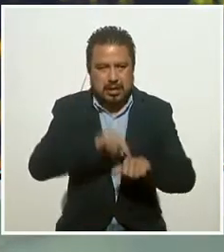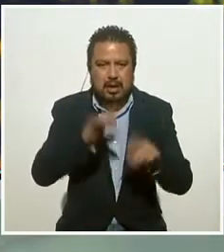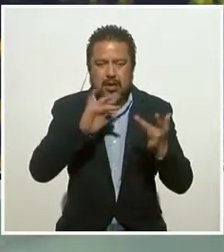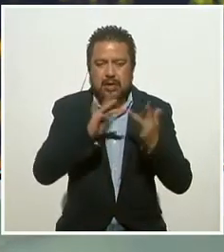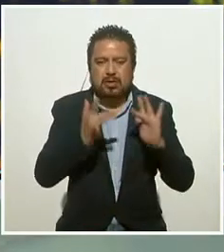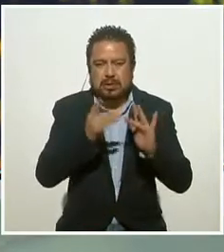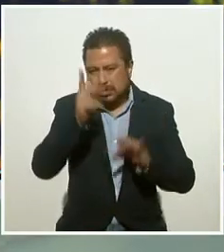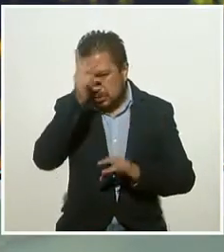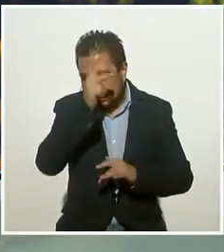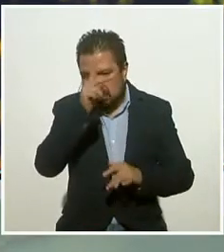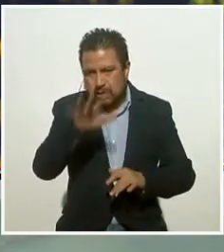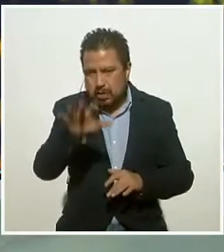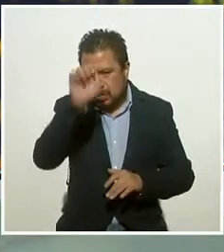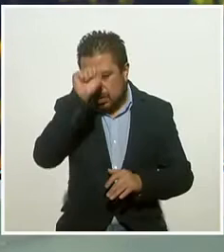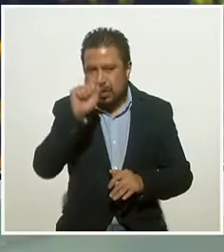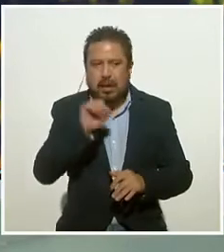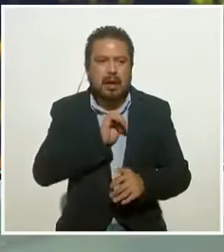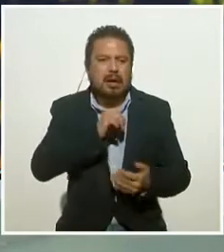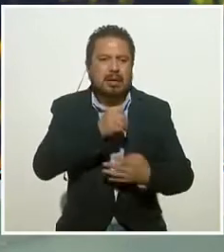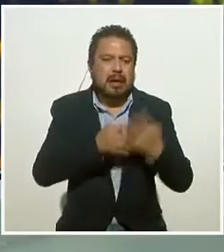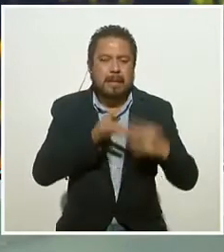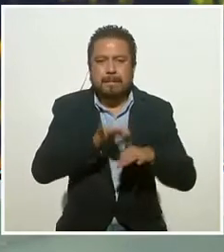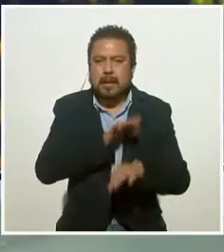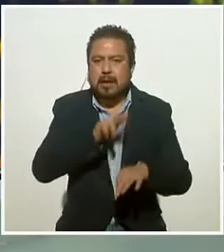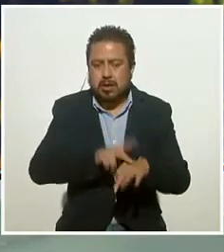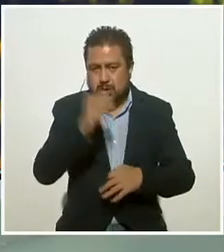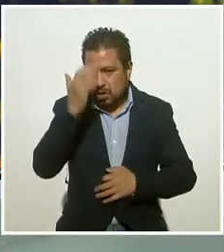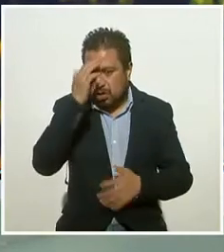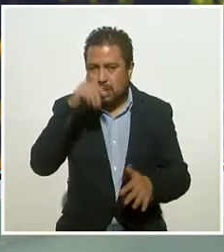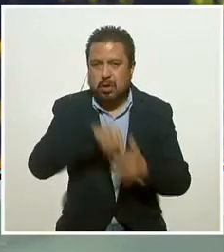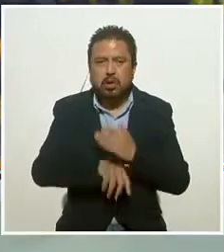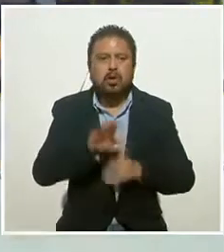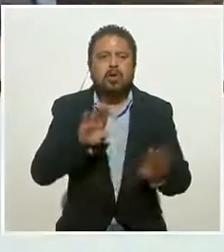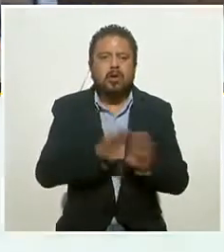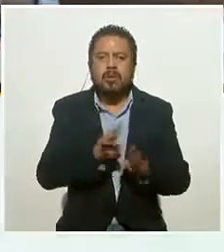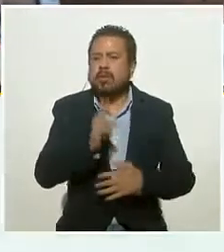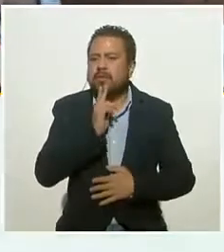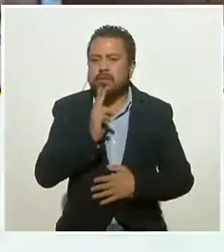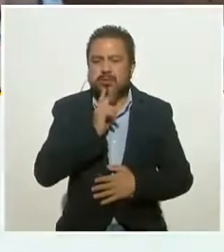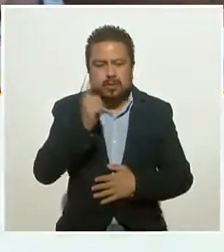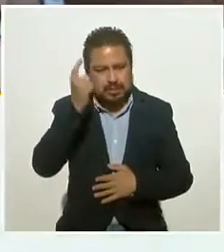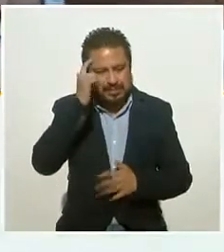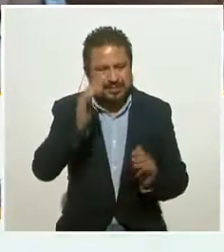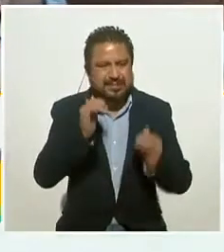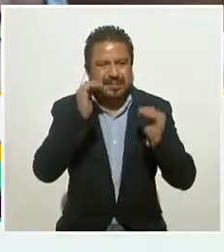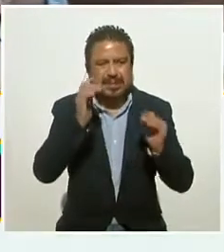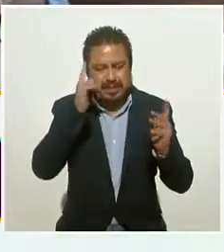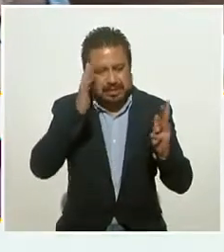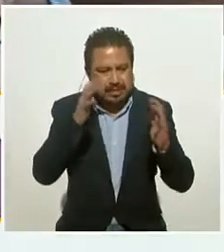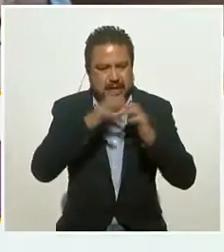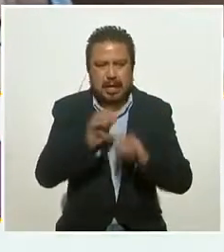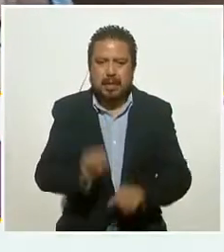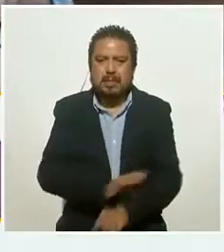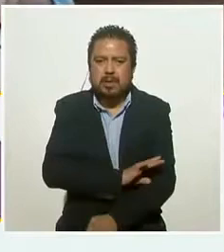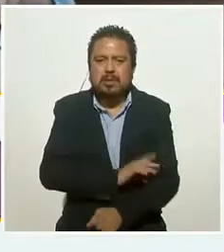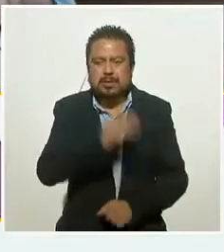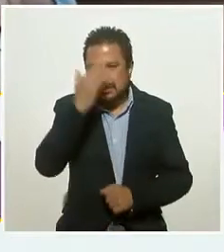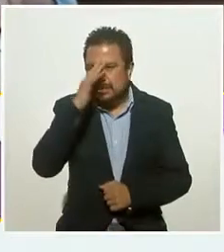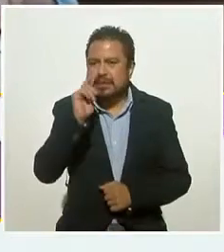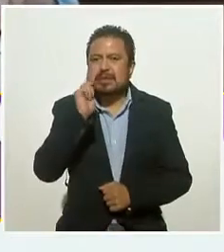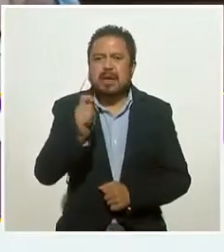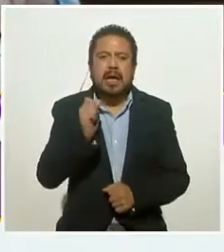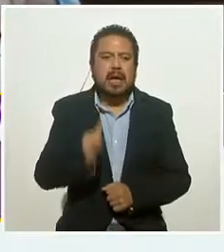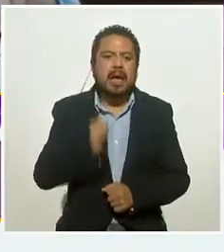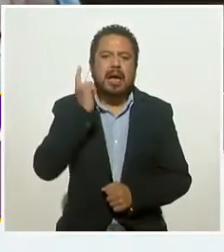psicología cognitiva, etcétera, tenemos mucho mayor conocimiento de cómo funciona nuestra mente, el cerebro y las emociones, y sabemos que es